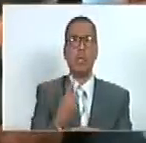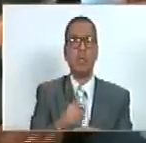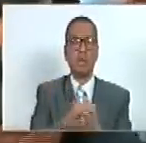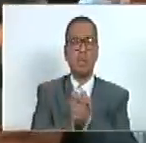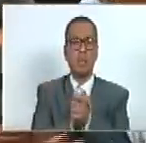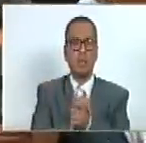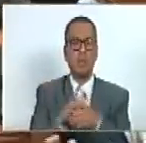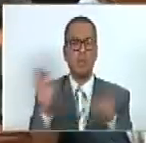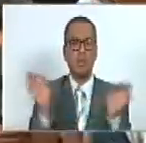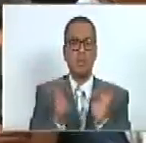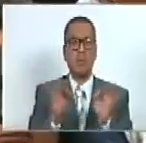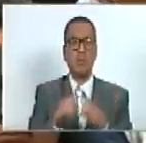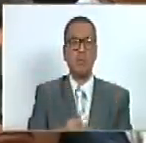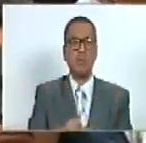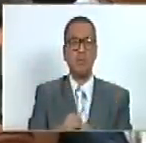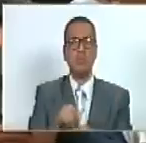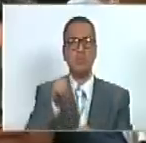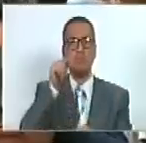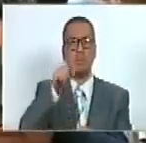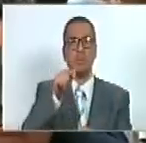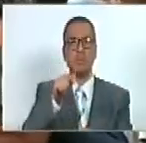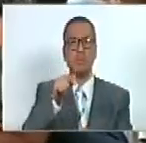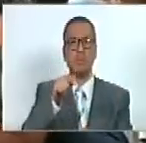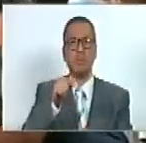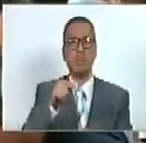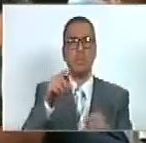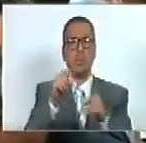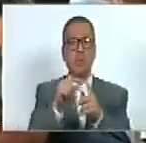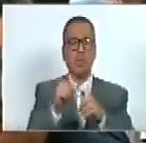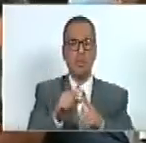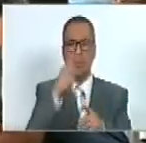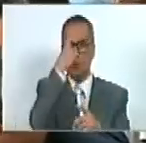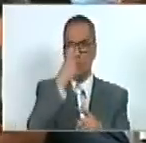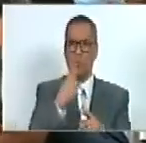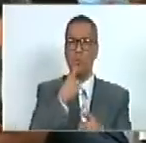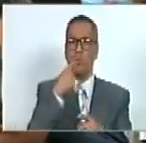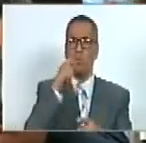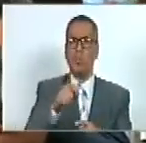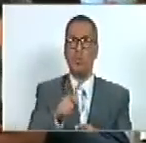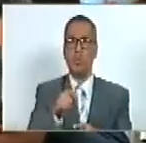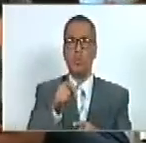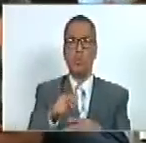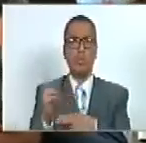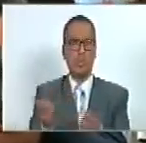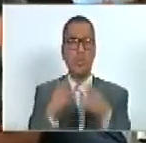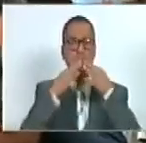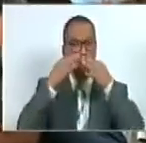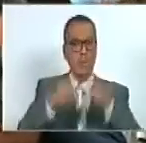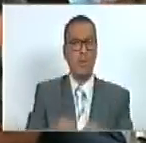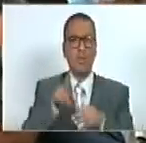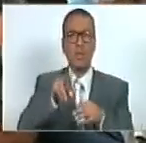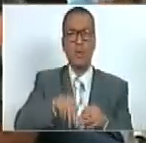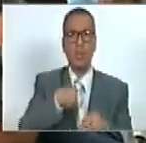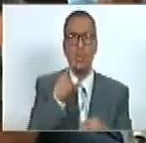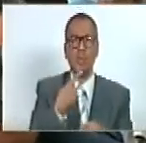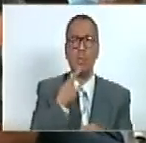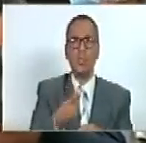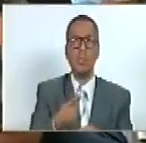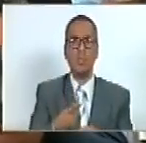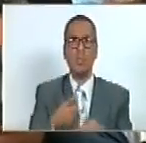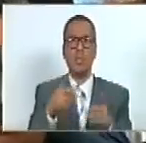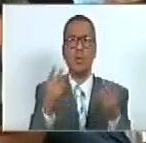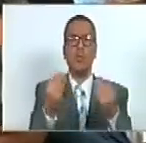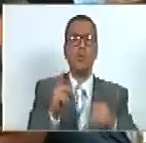compañera. Este es un parlamento serio y aquí hay que decir verdades. No se puede estar diciendo